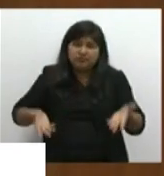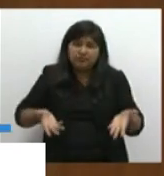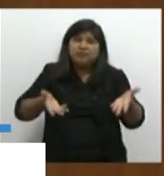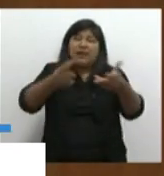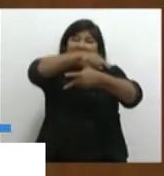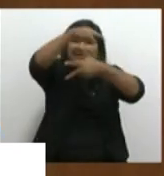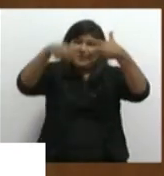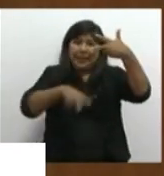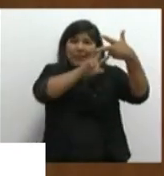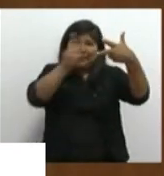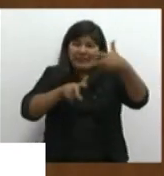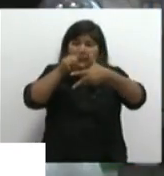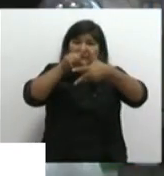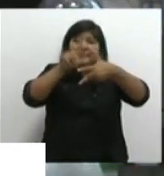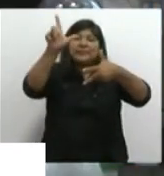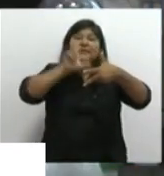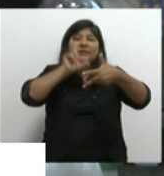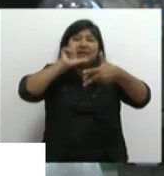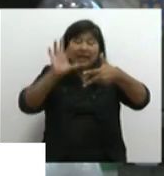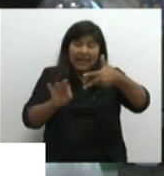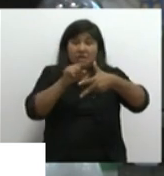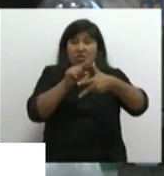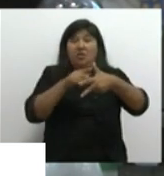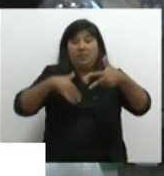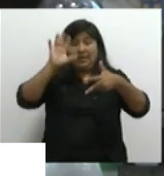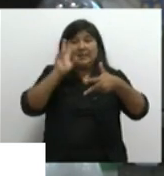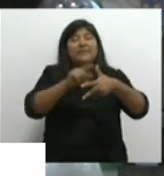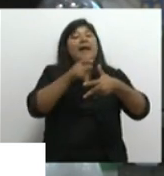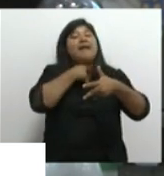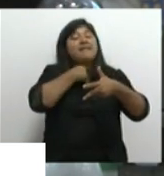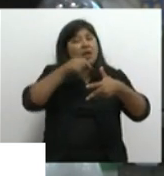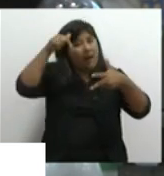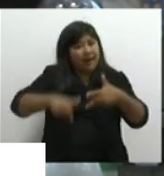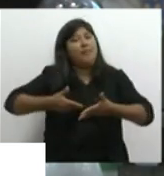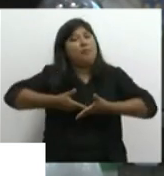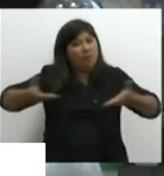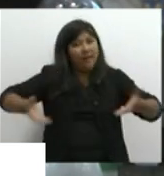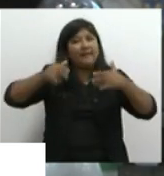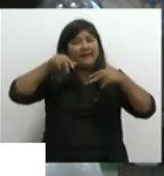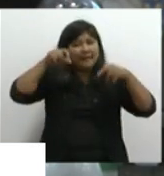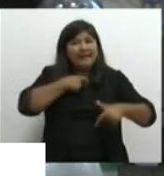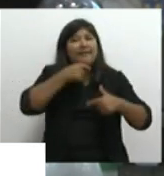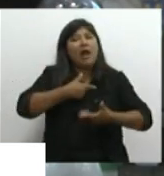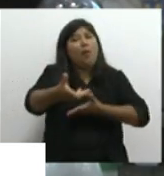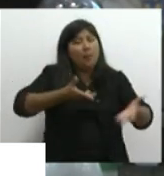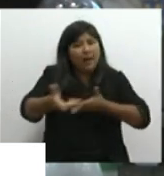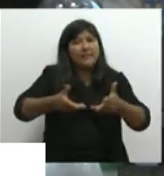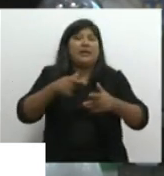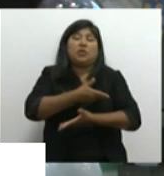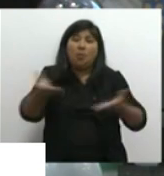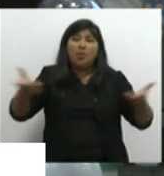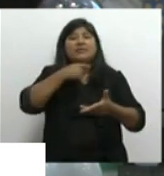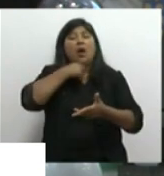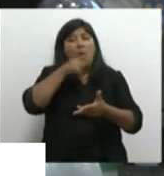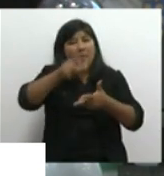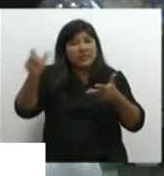tema del litio que es una cuestión que quiero debatir y que quiero plantear esta cámara y que quiero plantearle al pueblo de jujuy sobre